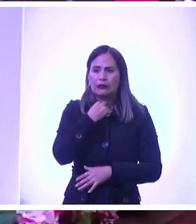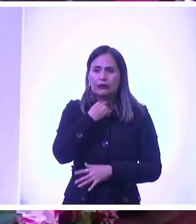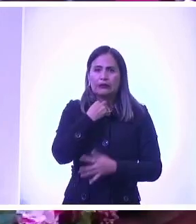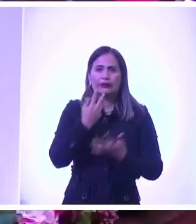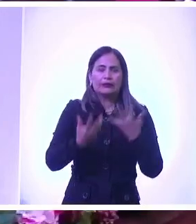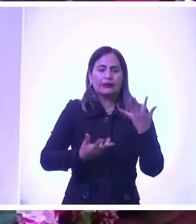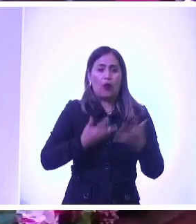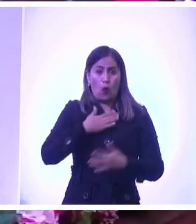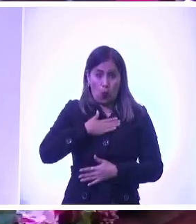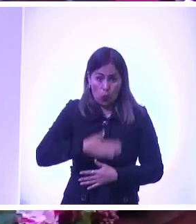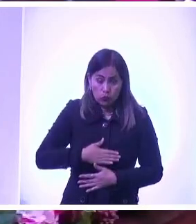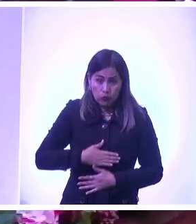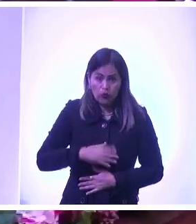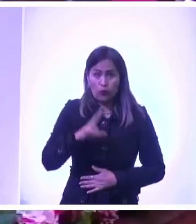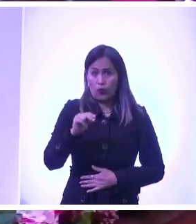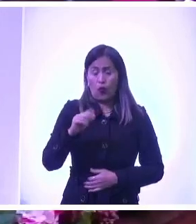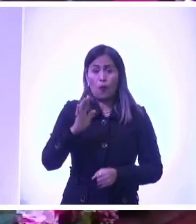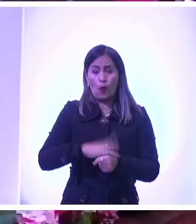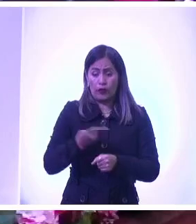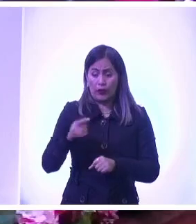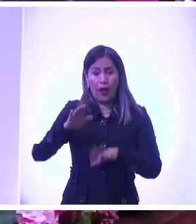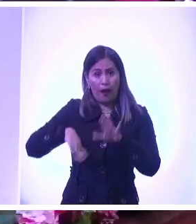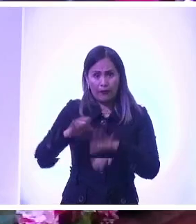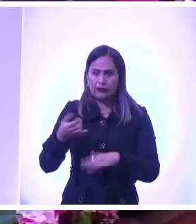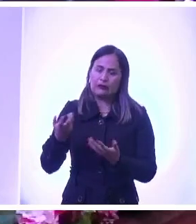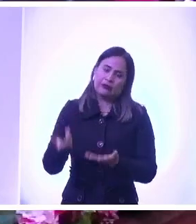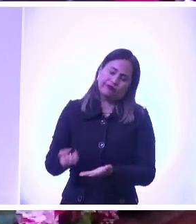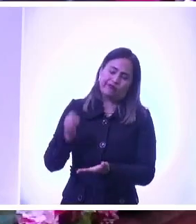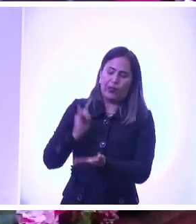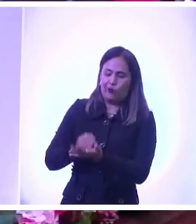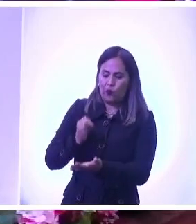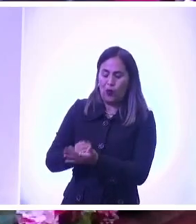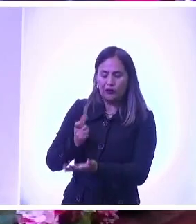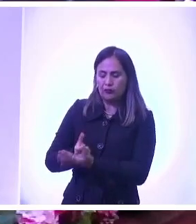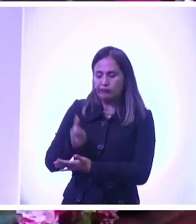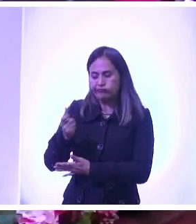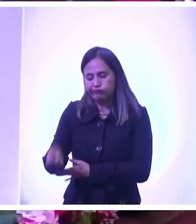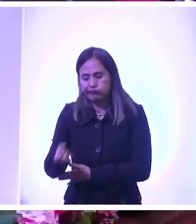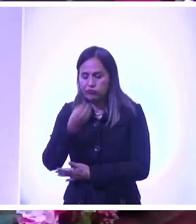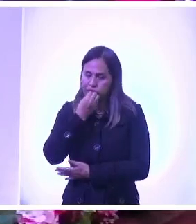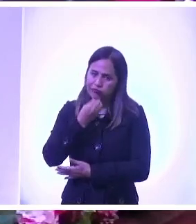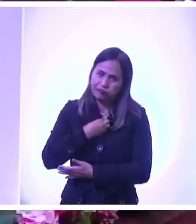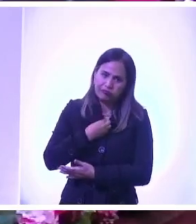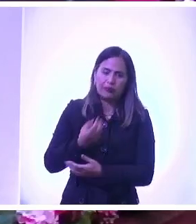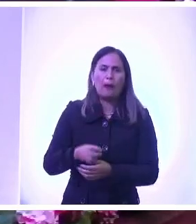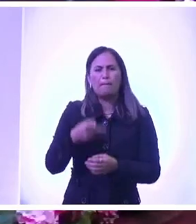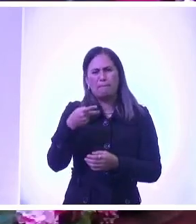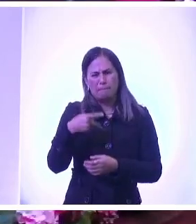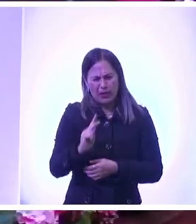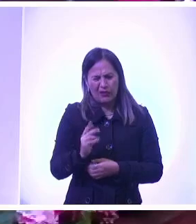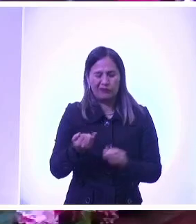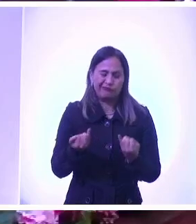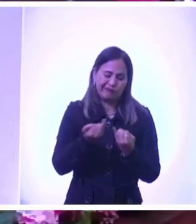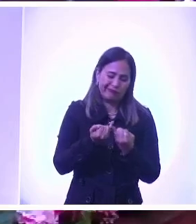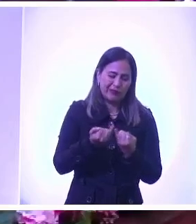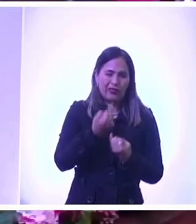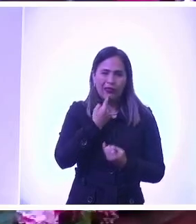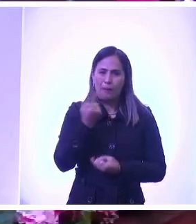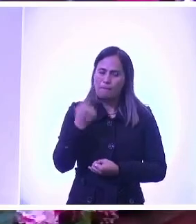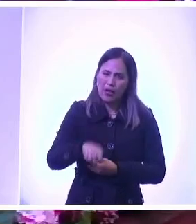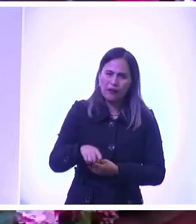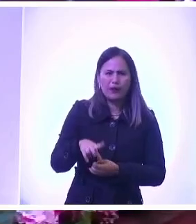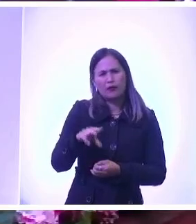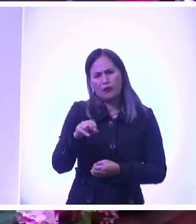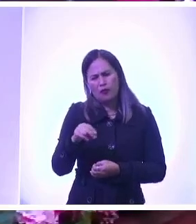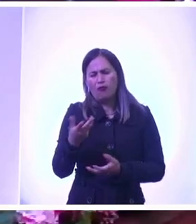justo porque a veces no nos va también en los impuestos pero tampoco eh nos podemos quejar porque pues tan mal no estamos bien